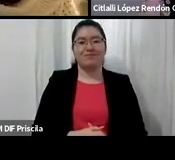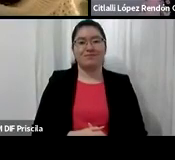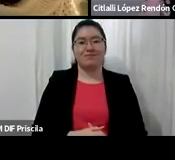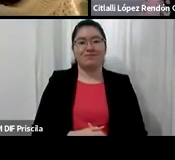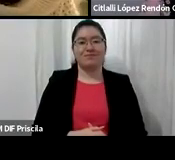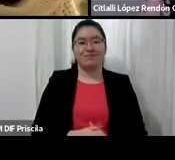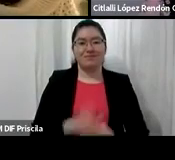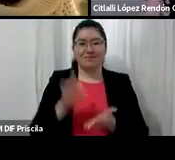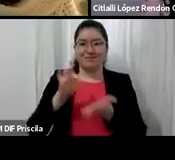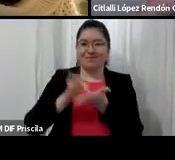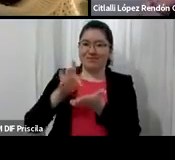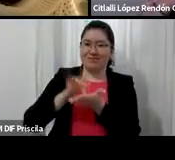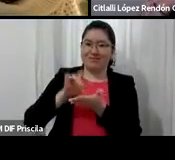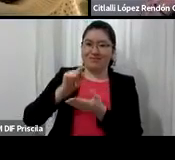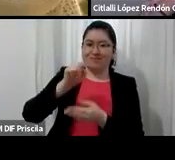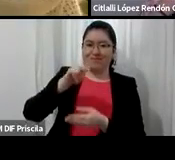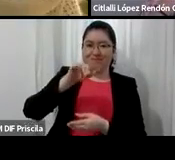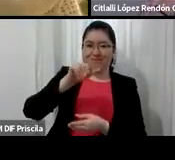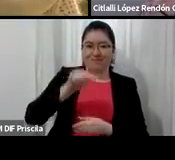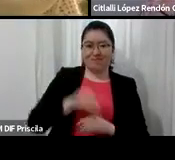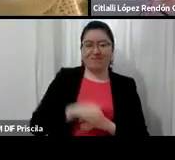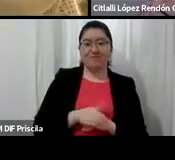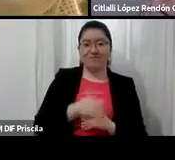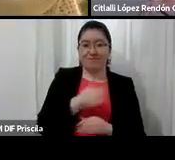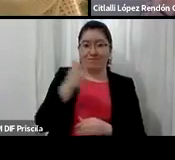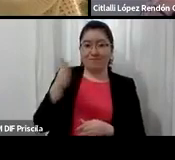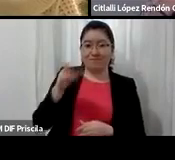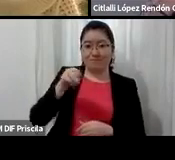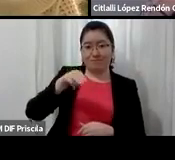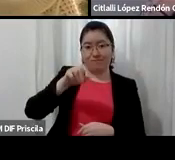Muchas gracias, Tania. Malú.